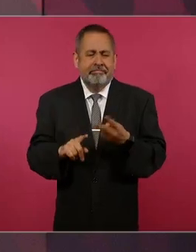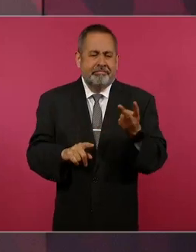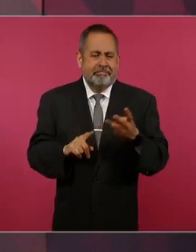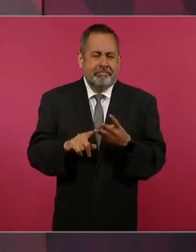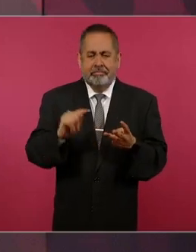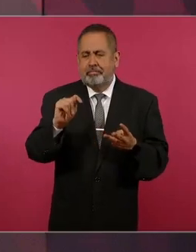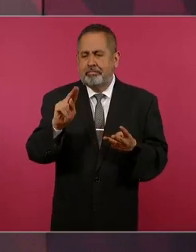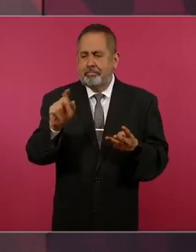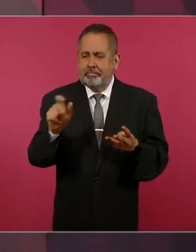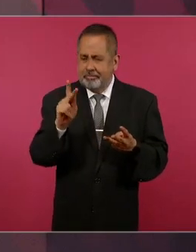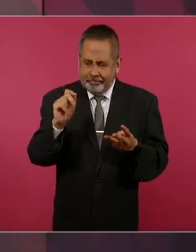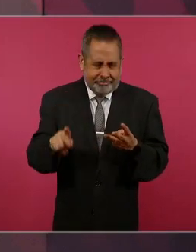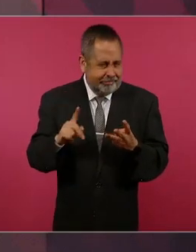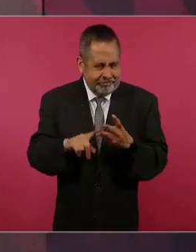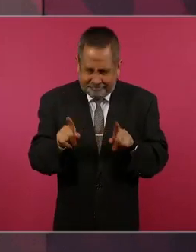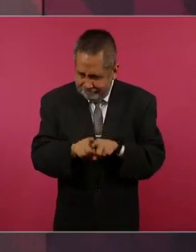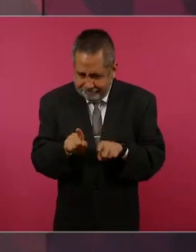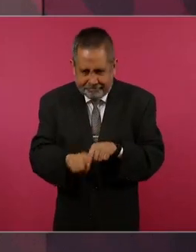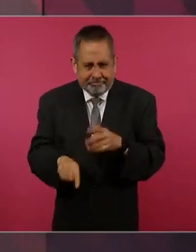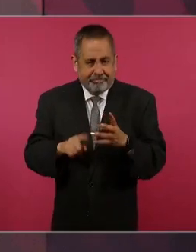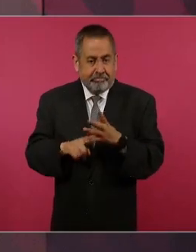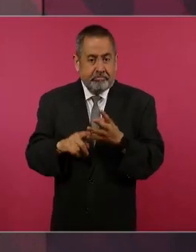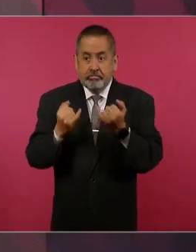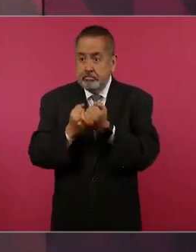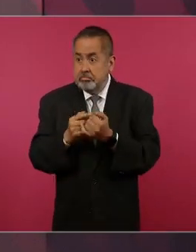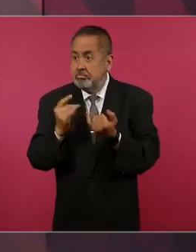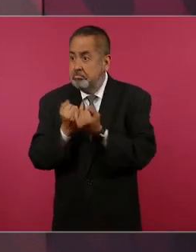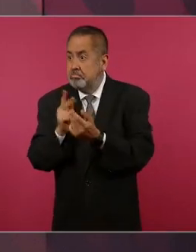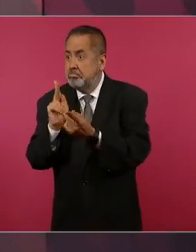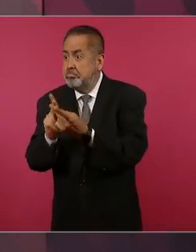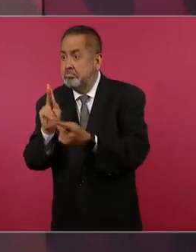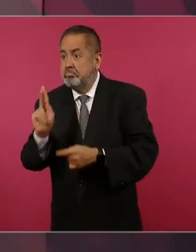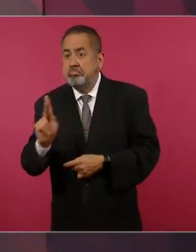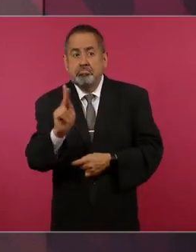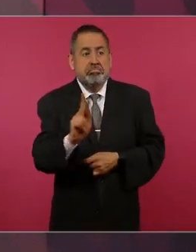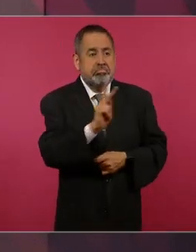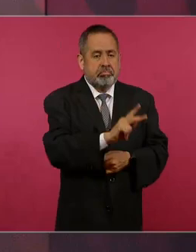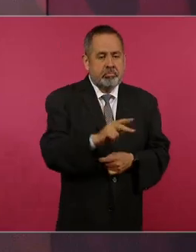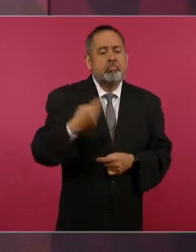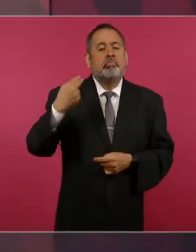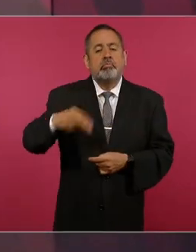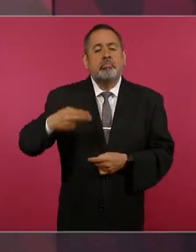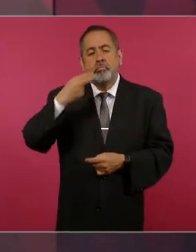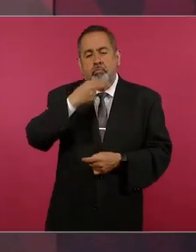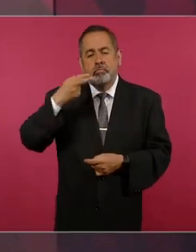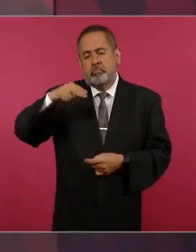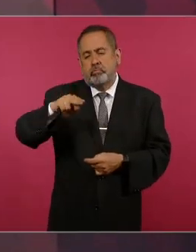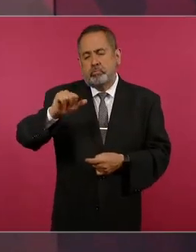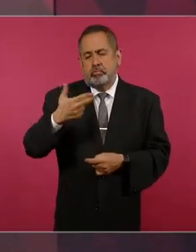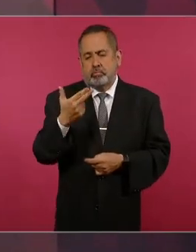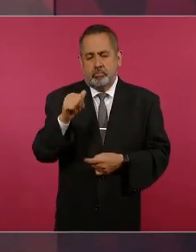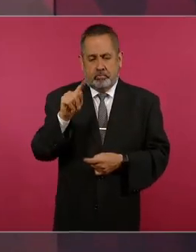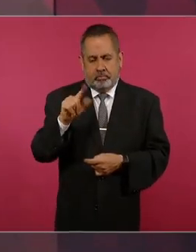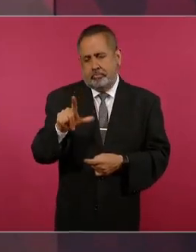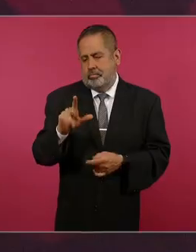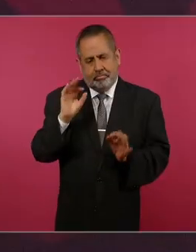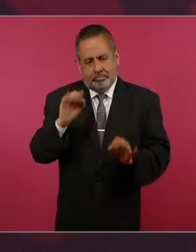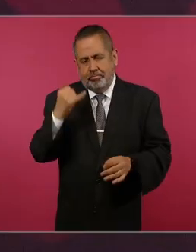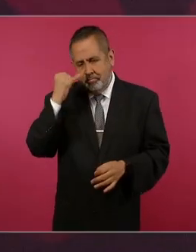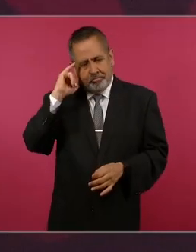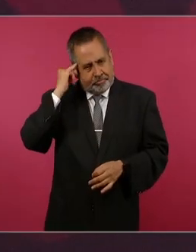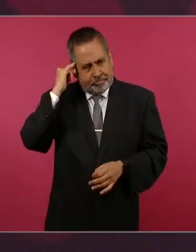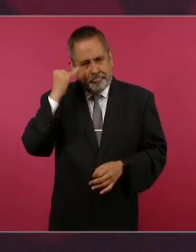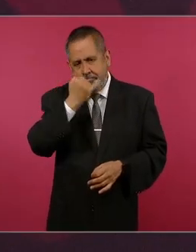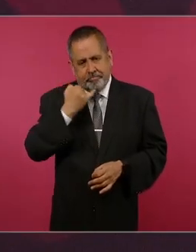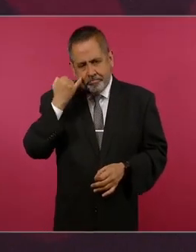Tuxpan. Así se repiten, son náhuatl, lo que